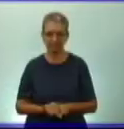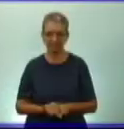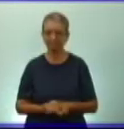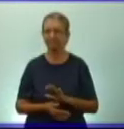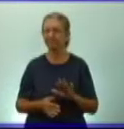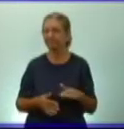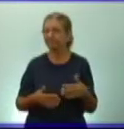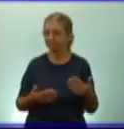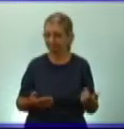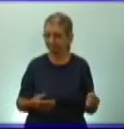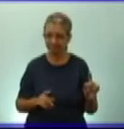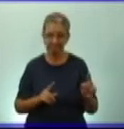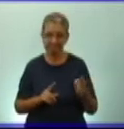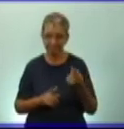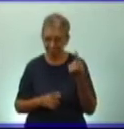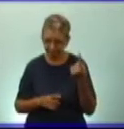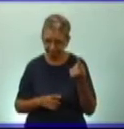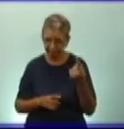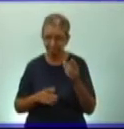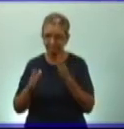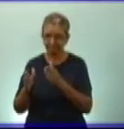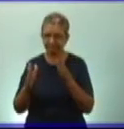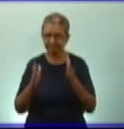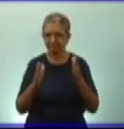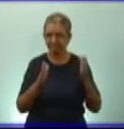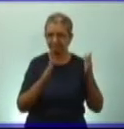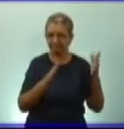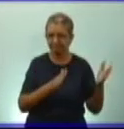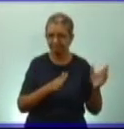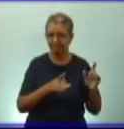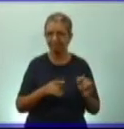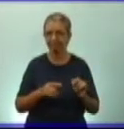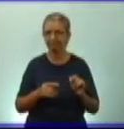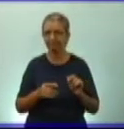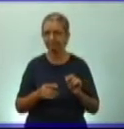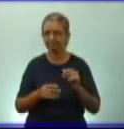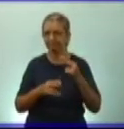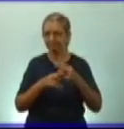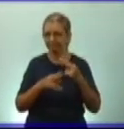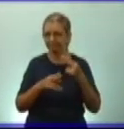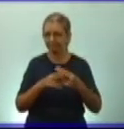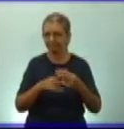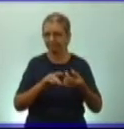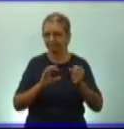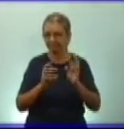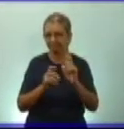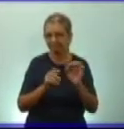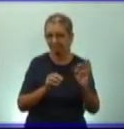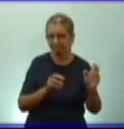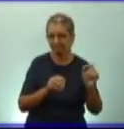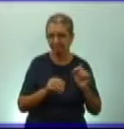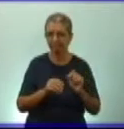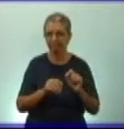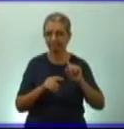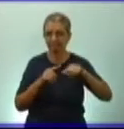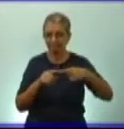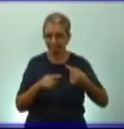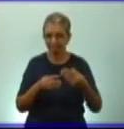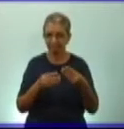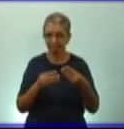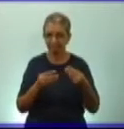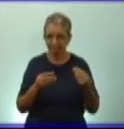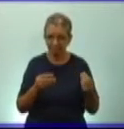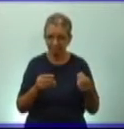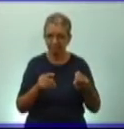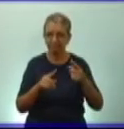Entonces, lo primero que iban a hacer era clasificar esas sustancias y van a nombrar o formular según corresponda. Y también van a decir el tipo de partículas